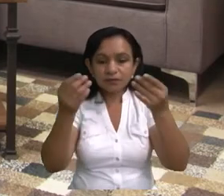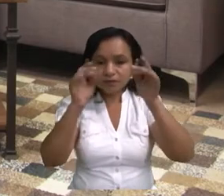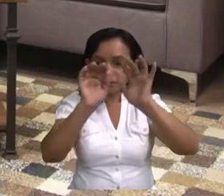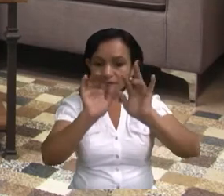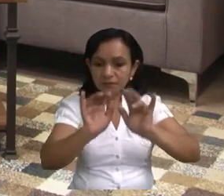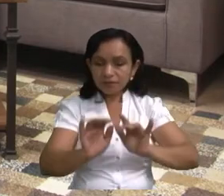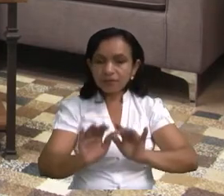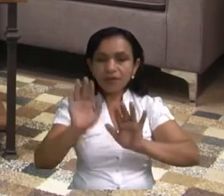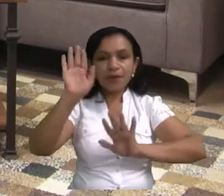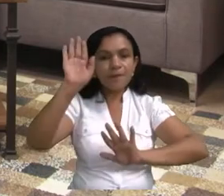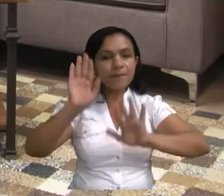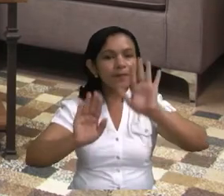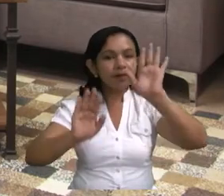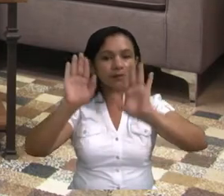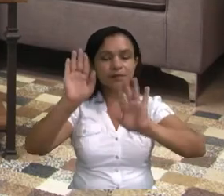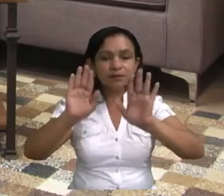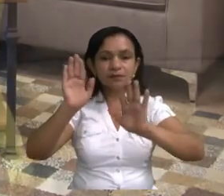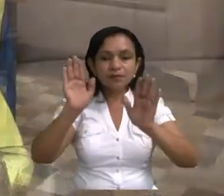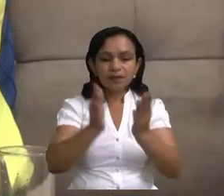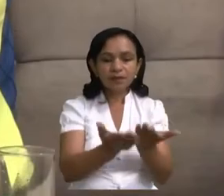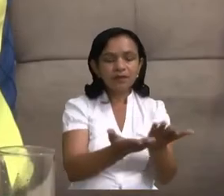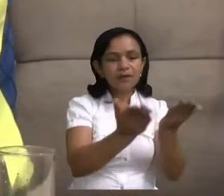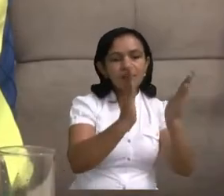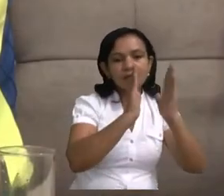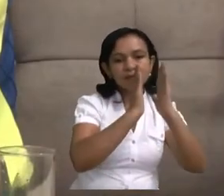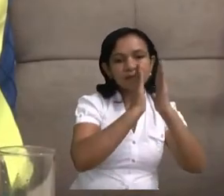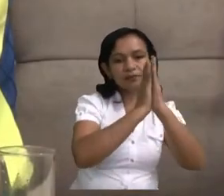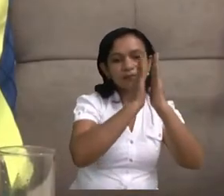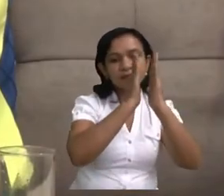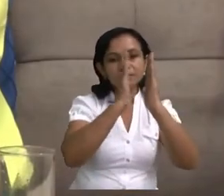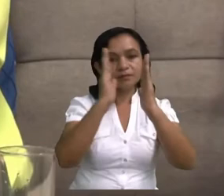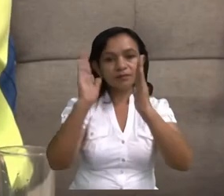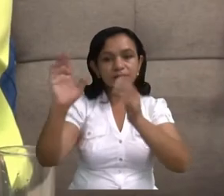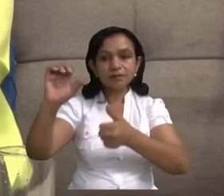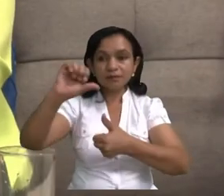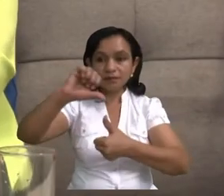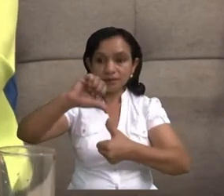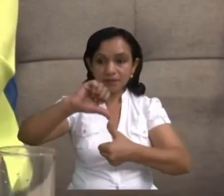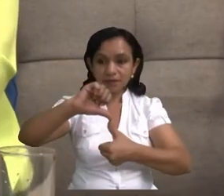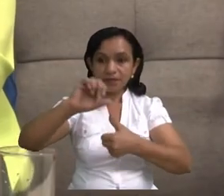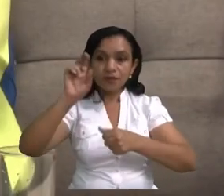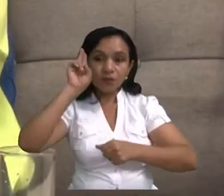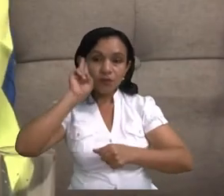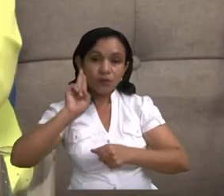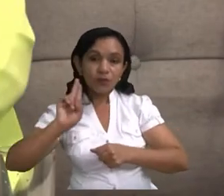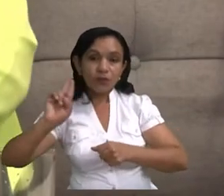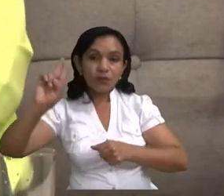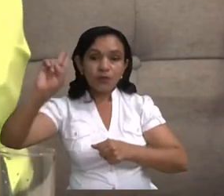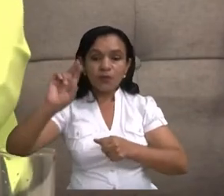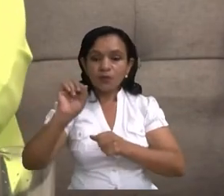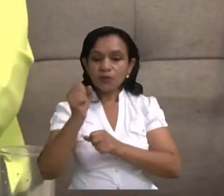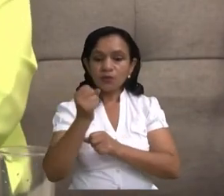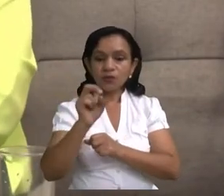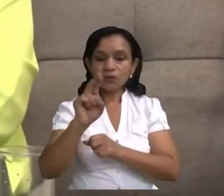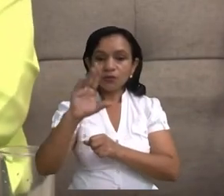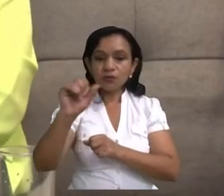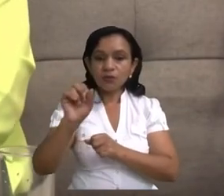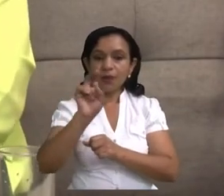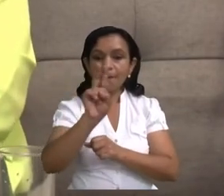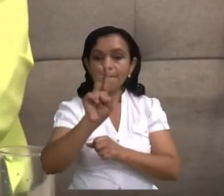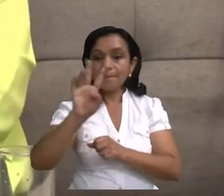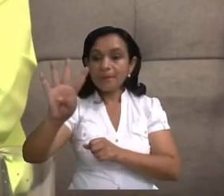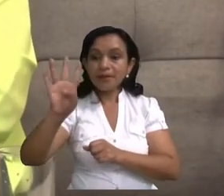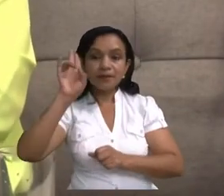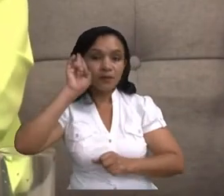donde participan todas las bibliotecas de Centroamérica, que de las universidades miembros del SUCA. Somos 24